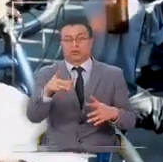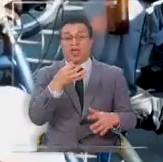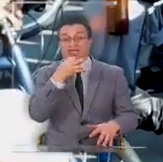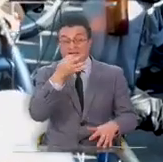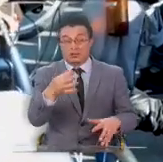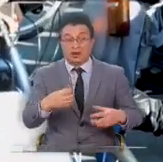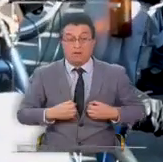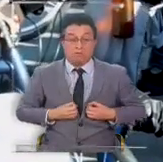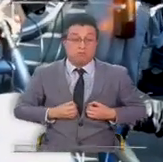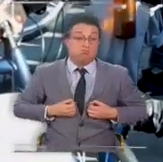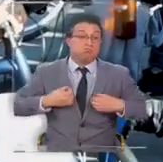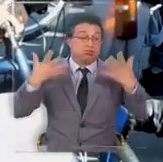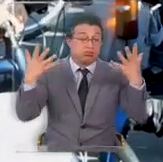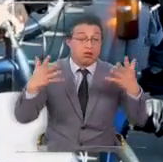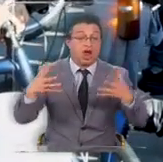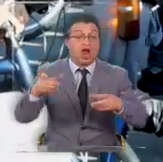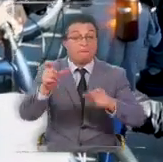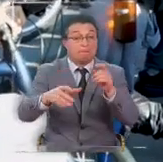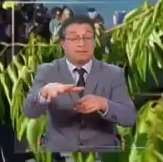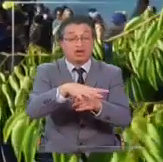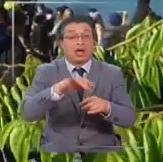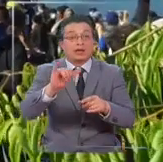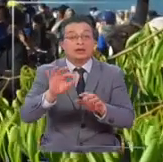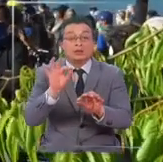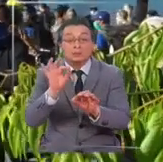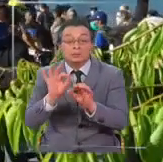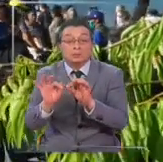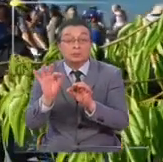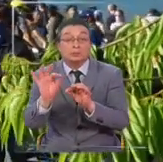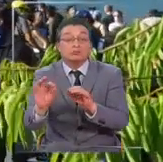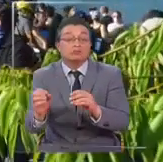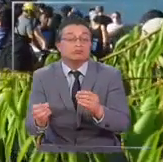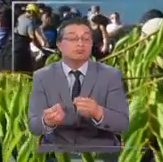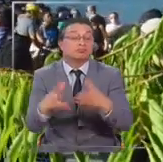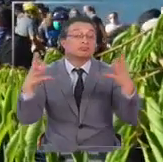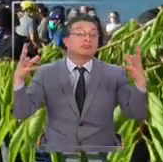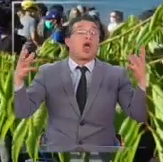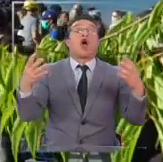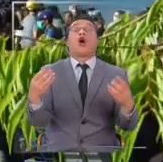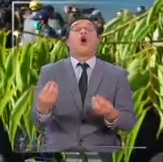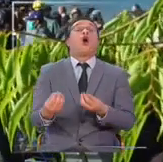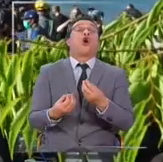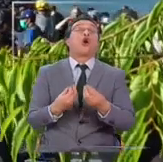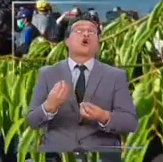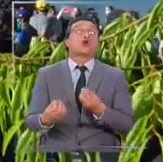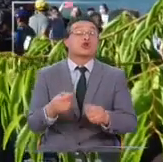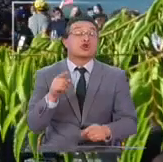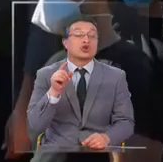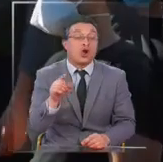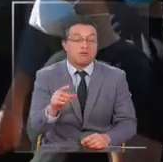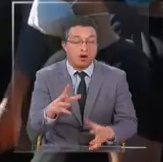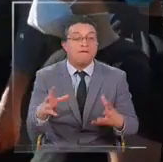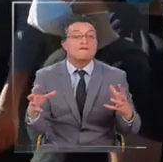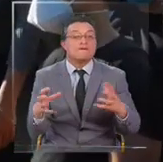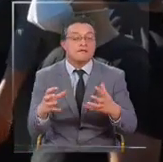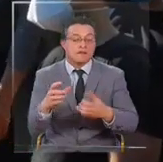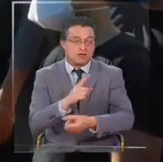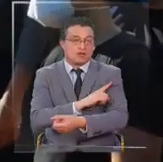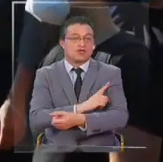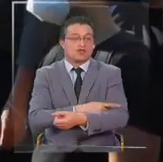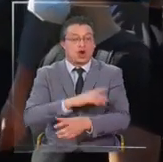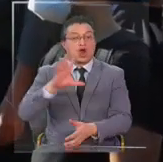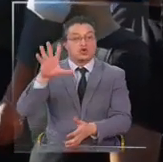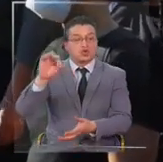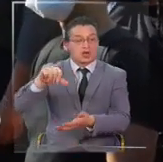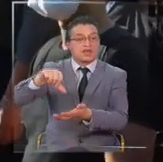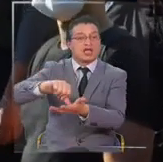estallido social y chispa. Para hablar a propósito de cómo esto ha ido generando mucha fuerza, ya hay 50 ciudades